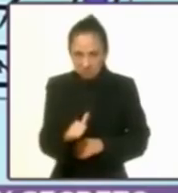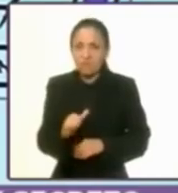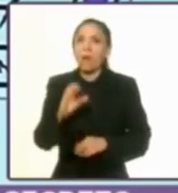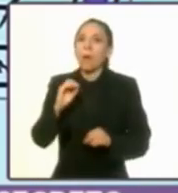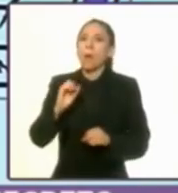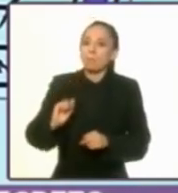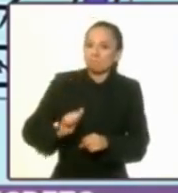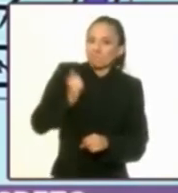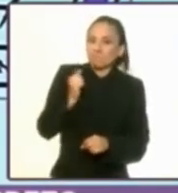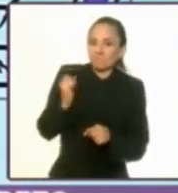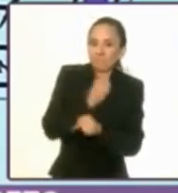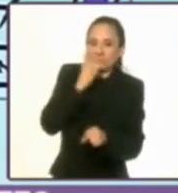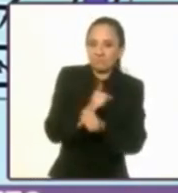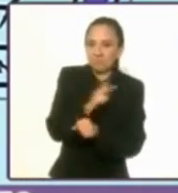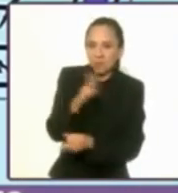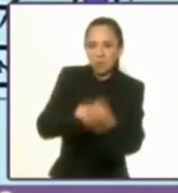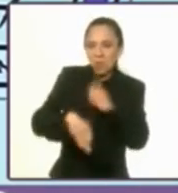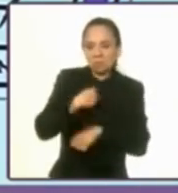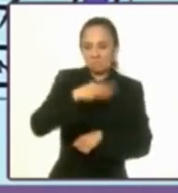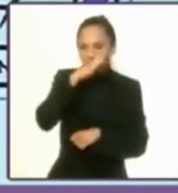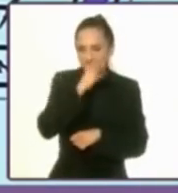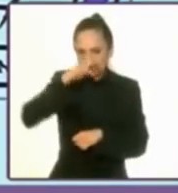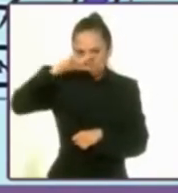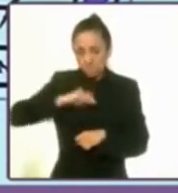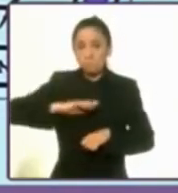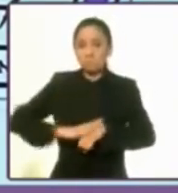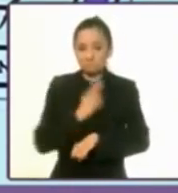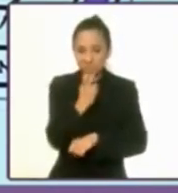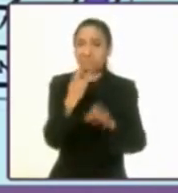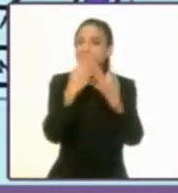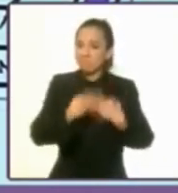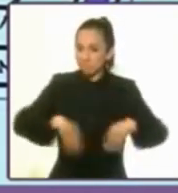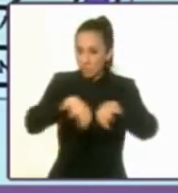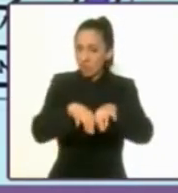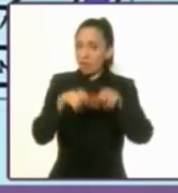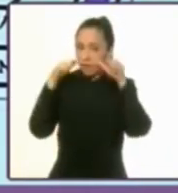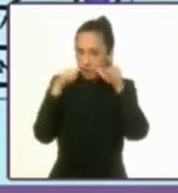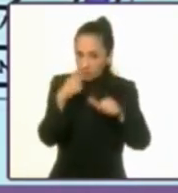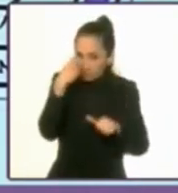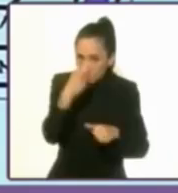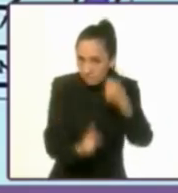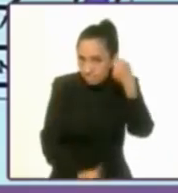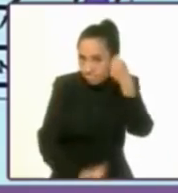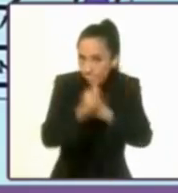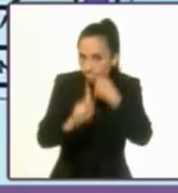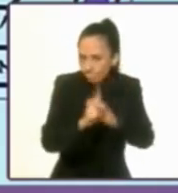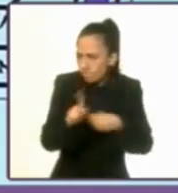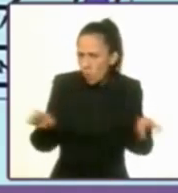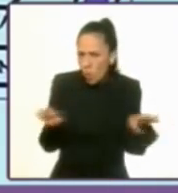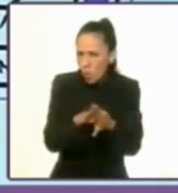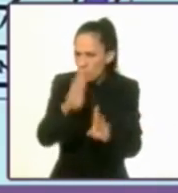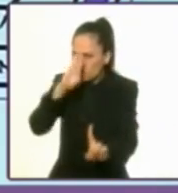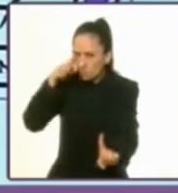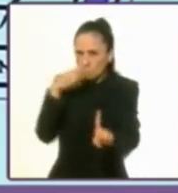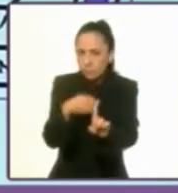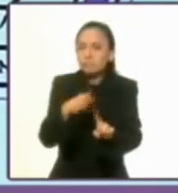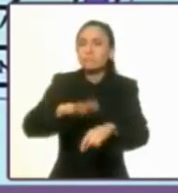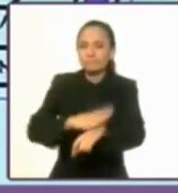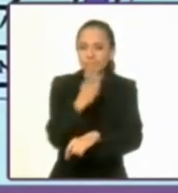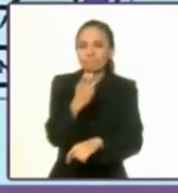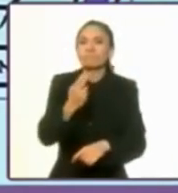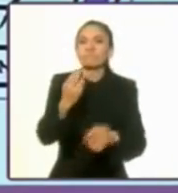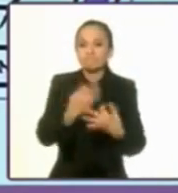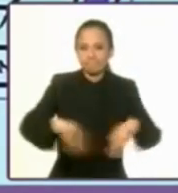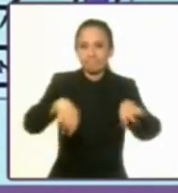por ello que es imprescindible atacar el problema desde la médula es por ello que es necesario invertir